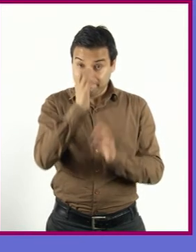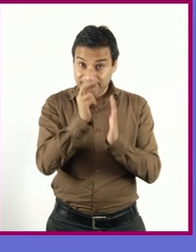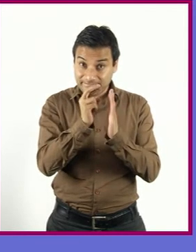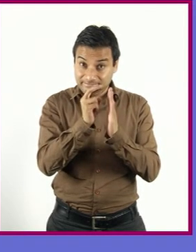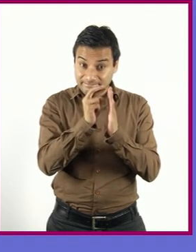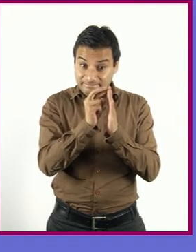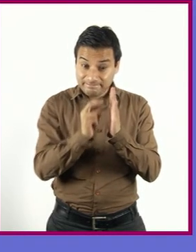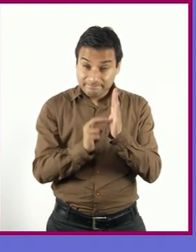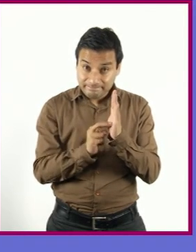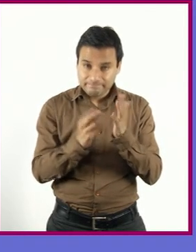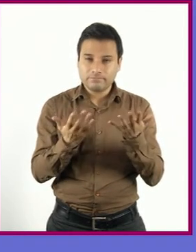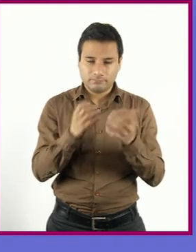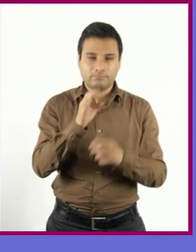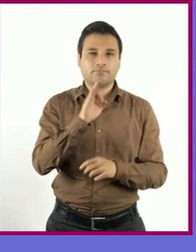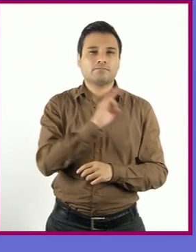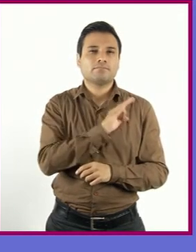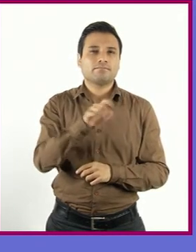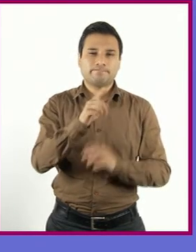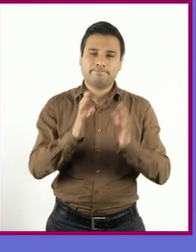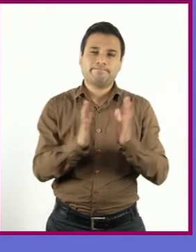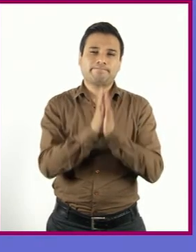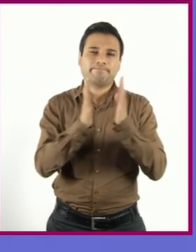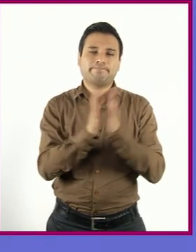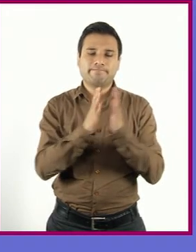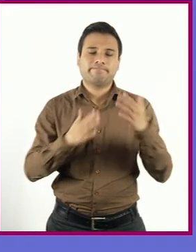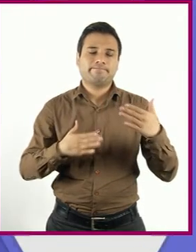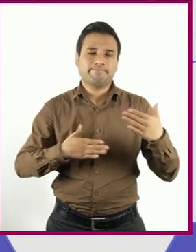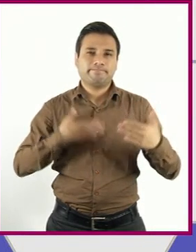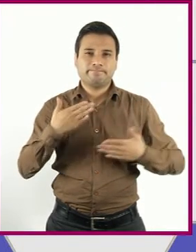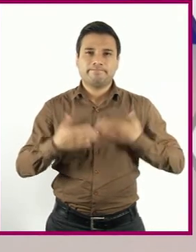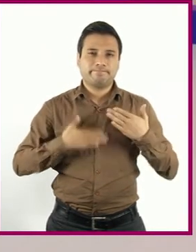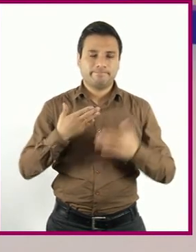al máximo cada uno de los deportes.